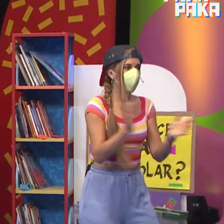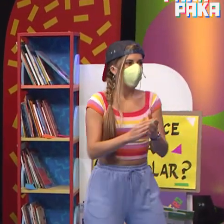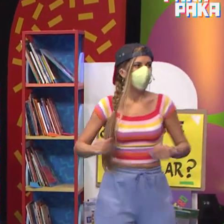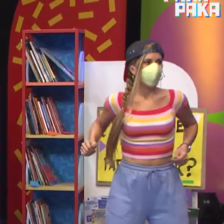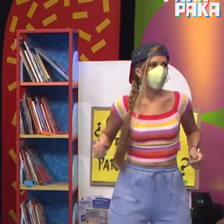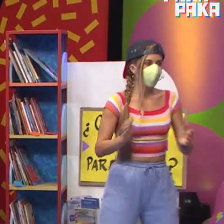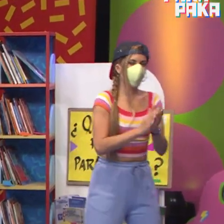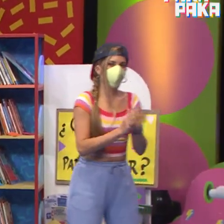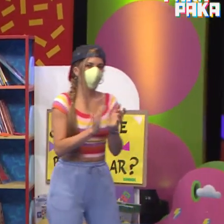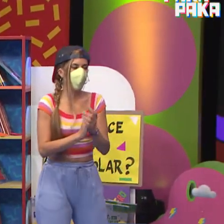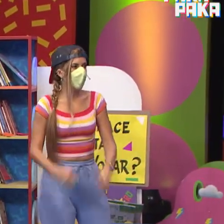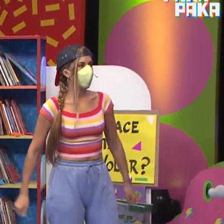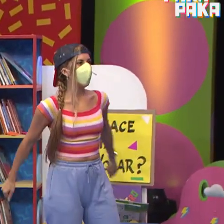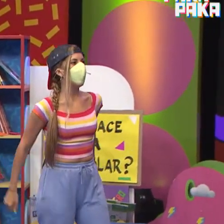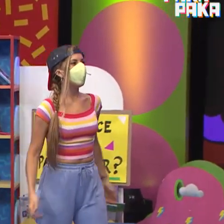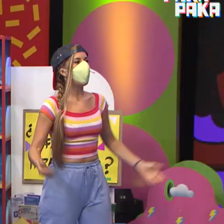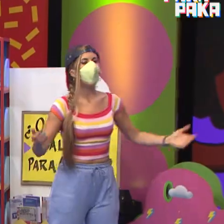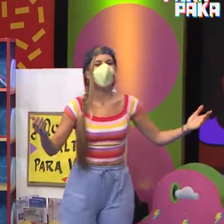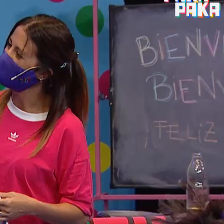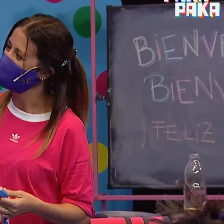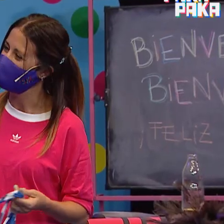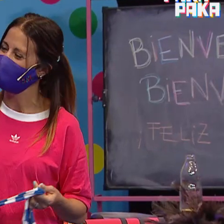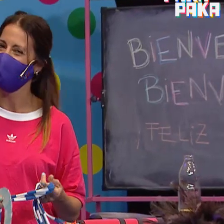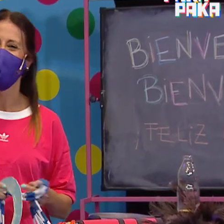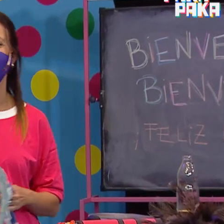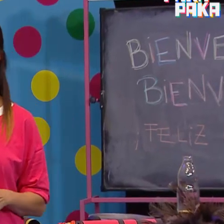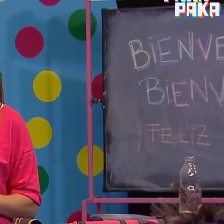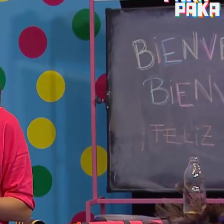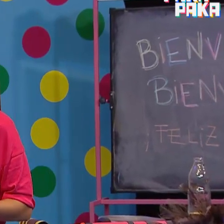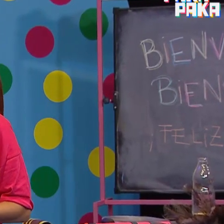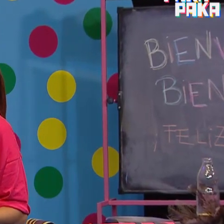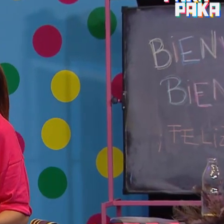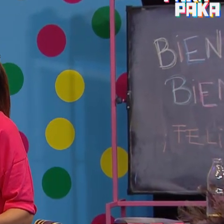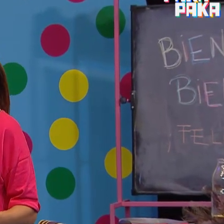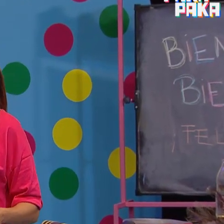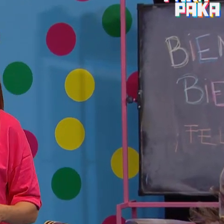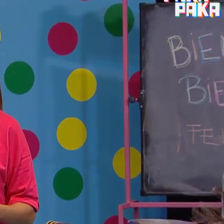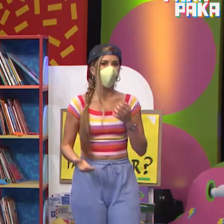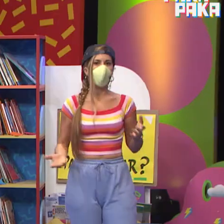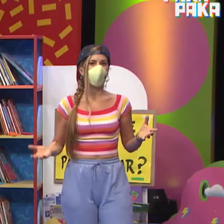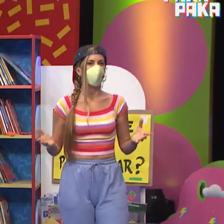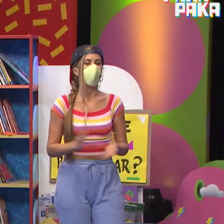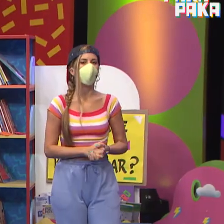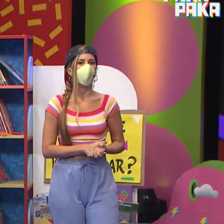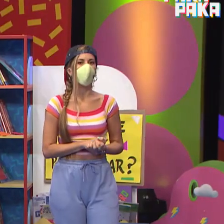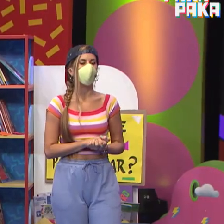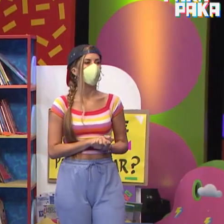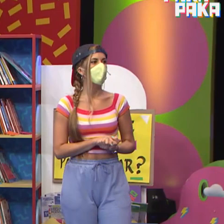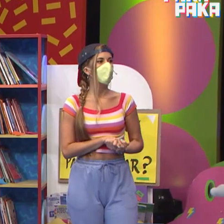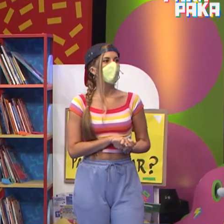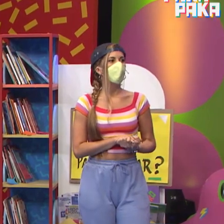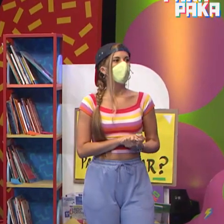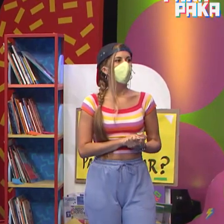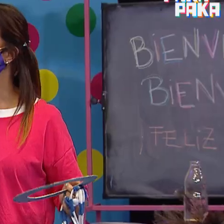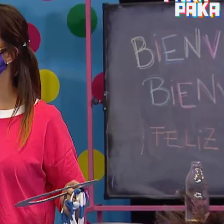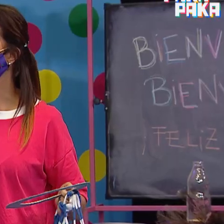¡Bravo! ¡Hola, Vir! ¡Hola, Vir! ¡Bienvenida! Hola. ¡Bienvenida a este lunes 17 de mayo en Seguimos Educando!